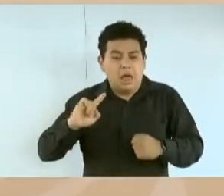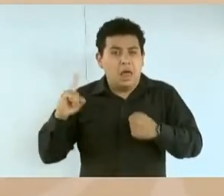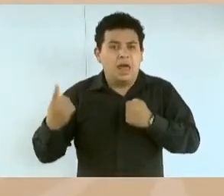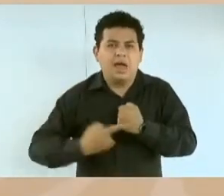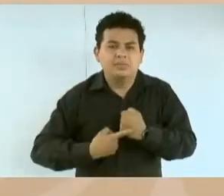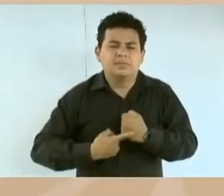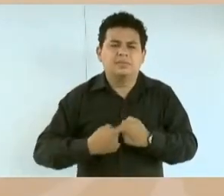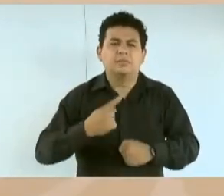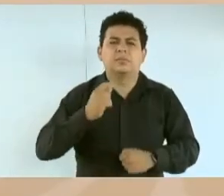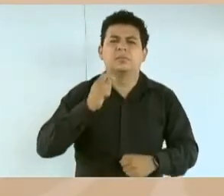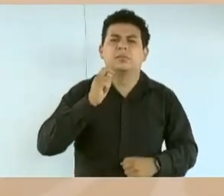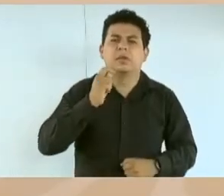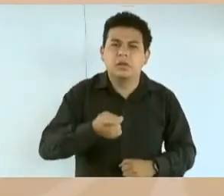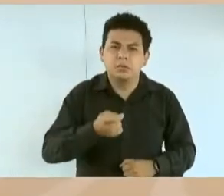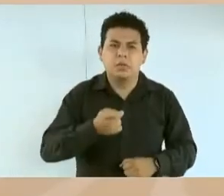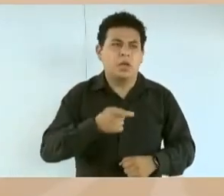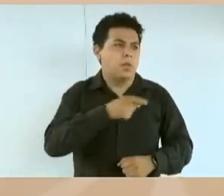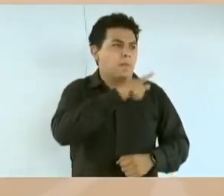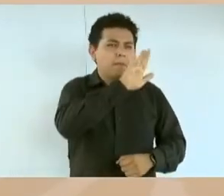la obra de arte,